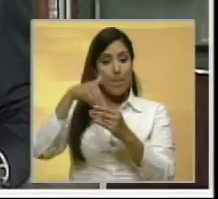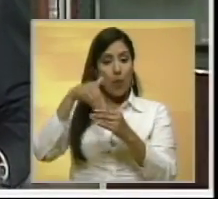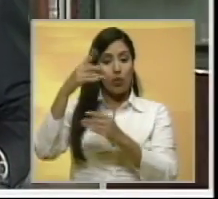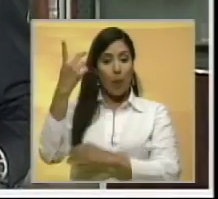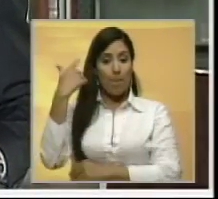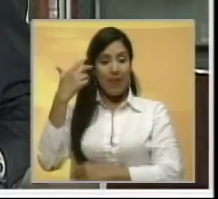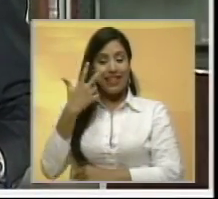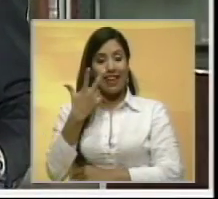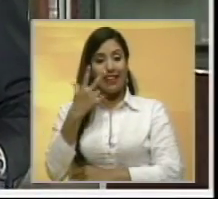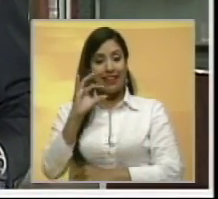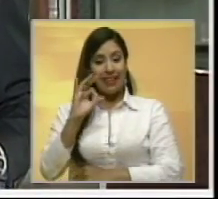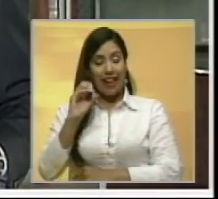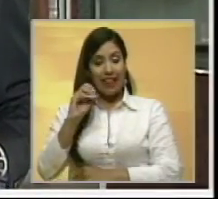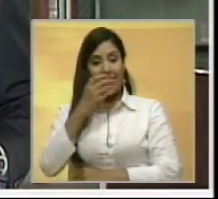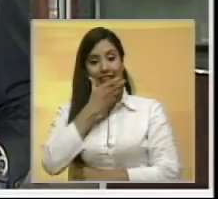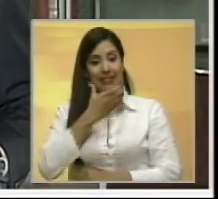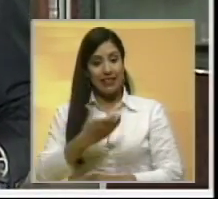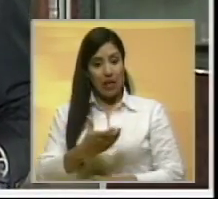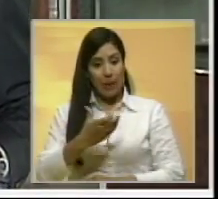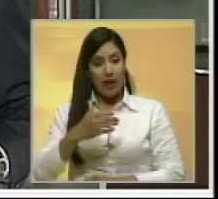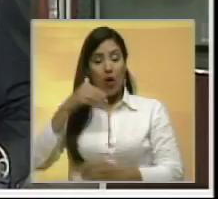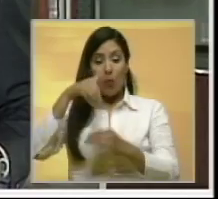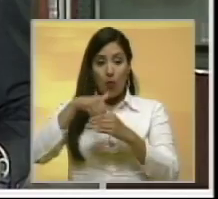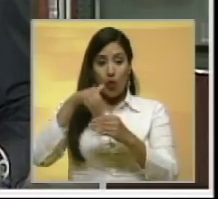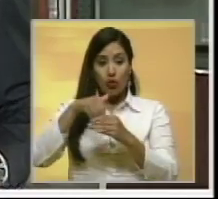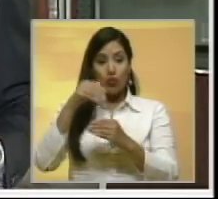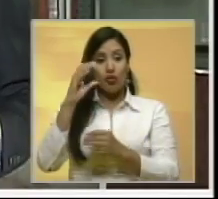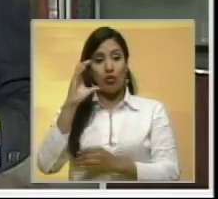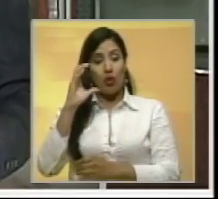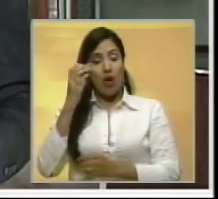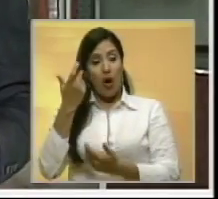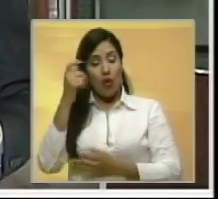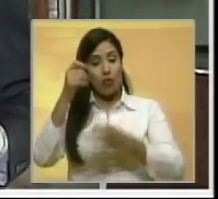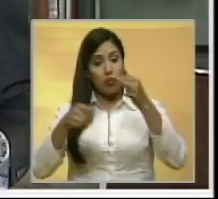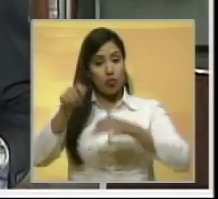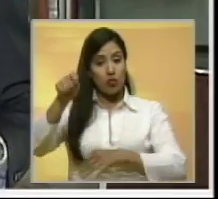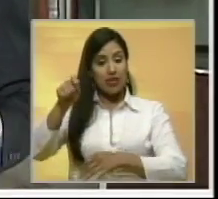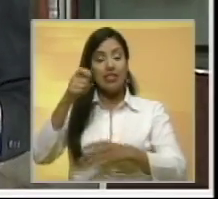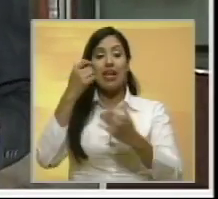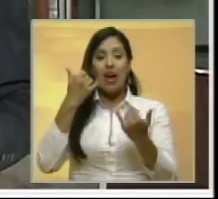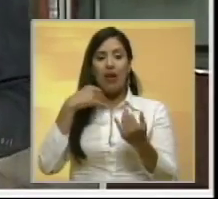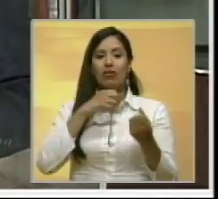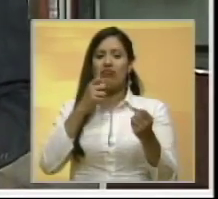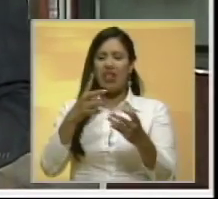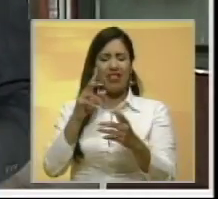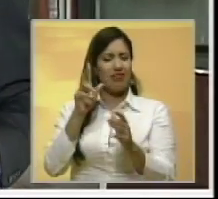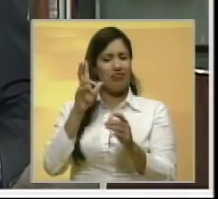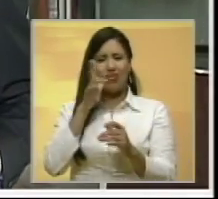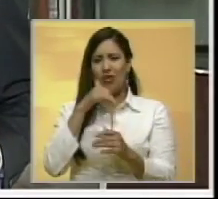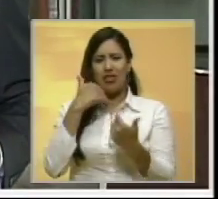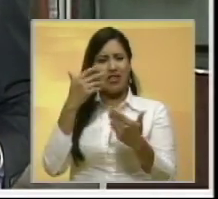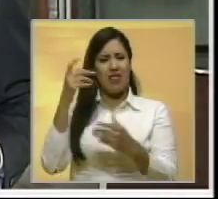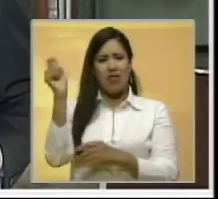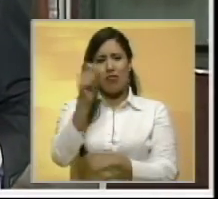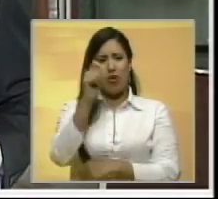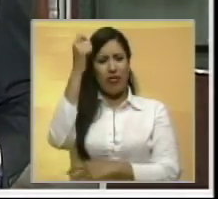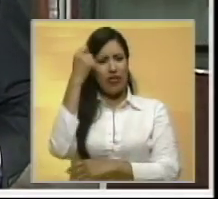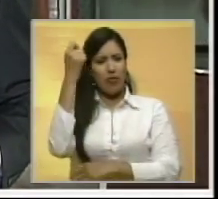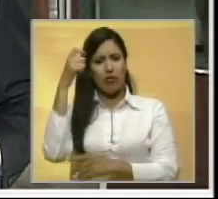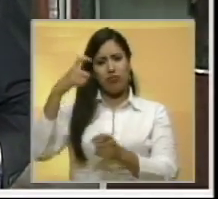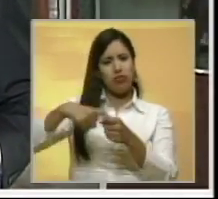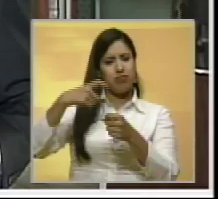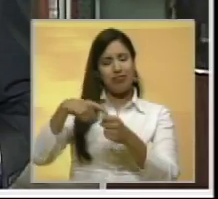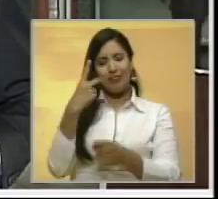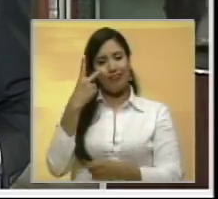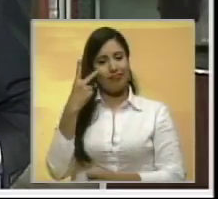el pasado 30 de diciembre, Sala Electoral del Tribunal Supremo de Justicia, en la cual pues dejaba sin efecto la proclamación de